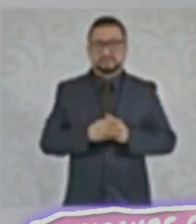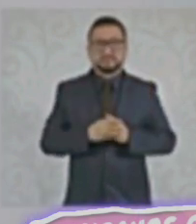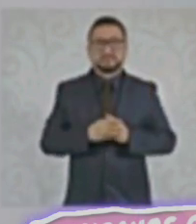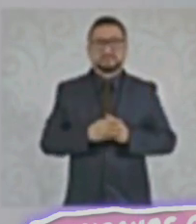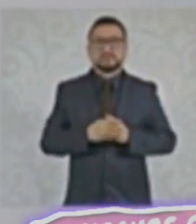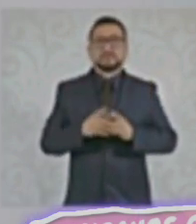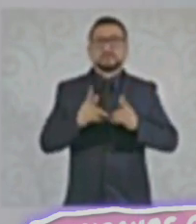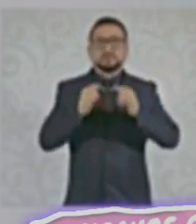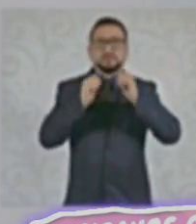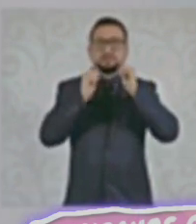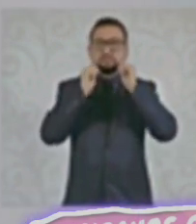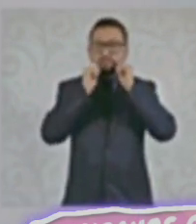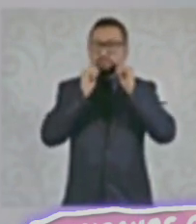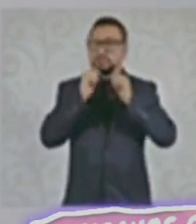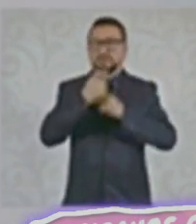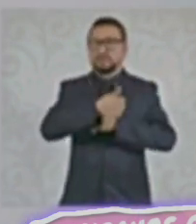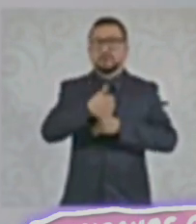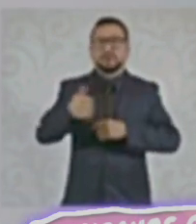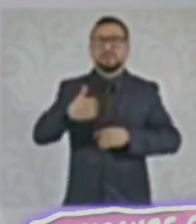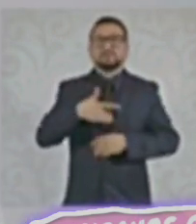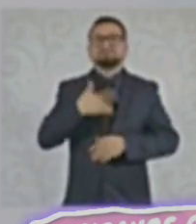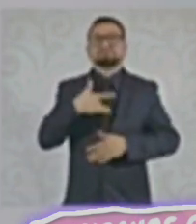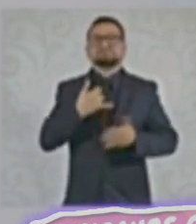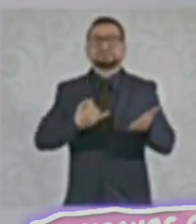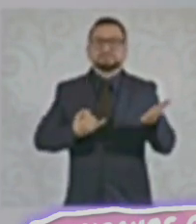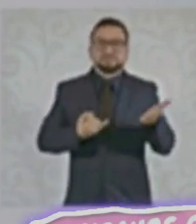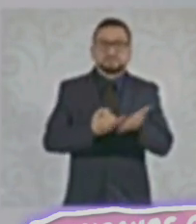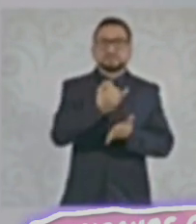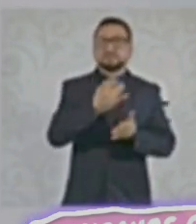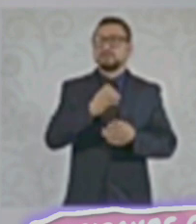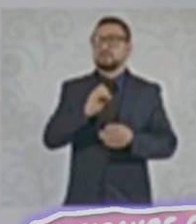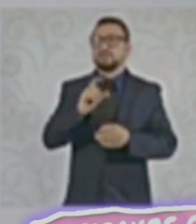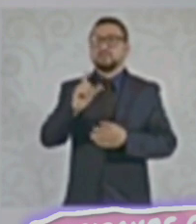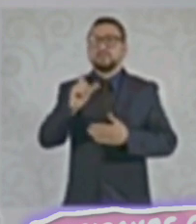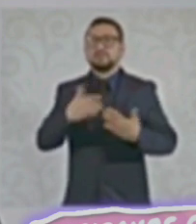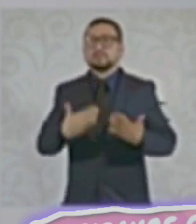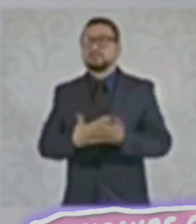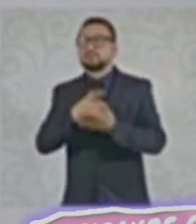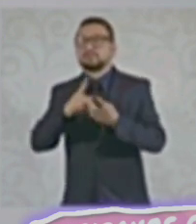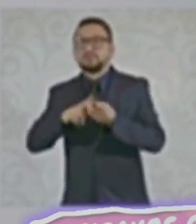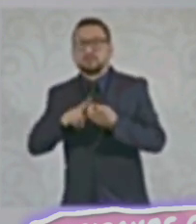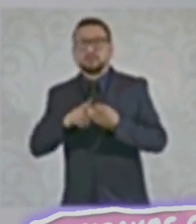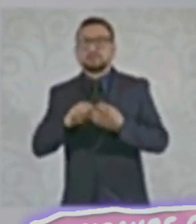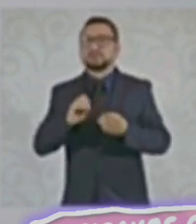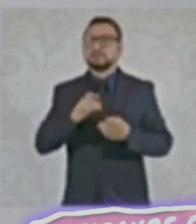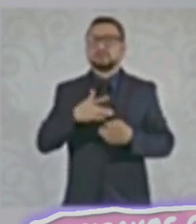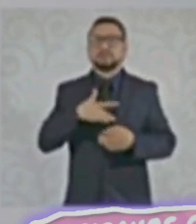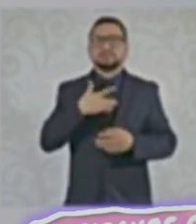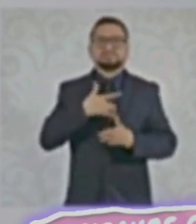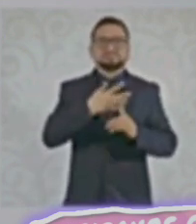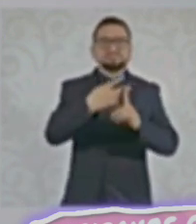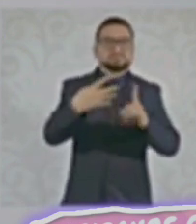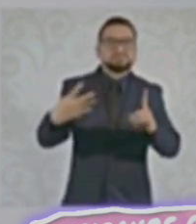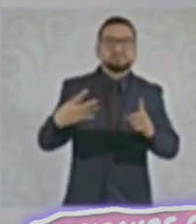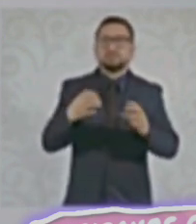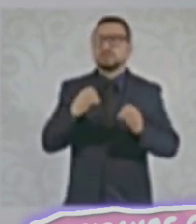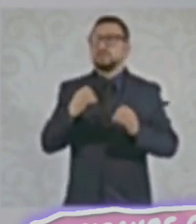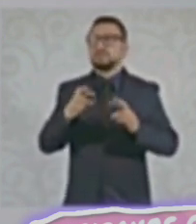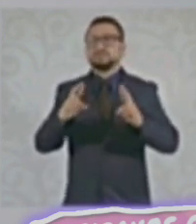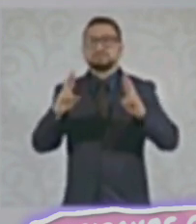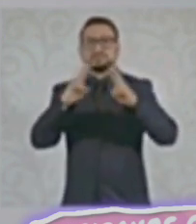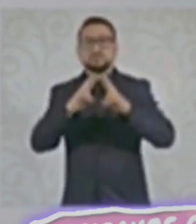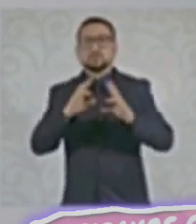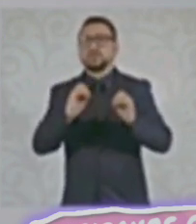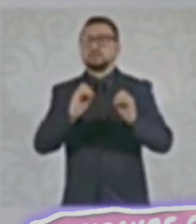independientemente de nuestras decisiones, de nuestro origen, de nuestra orientación, de nuestra